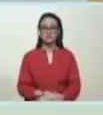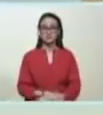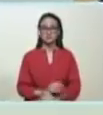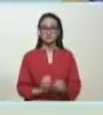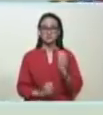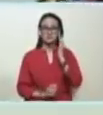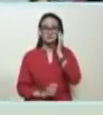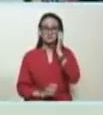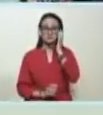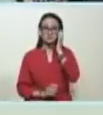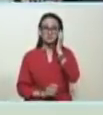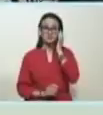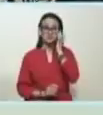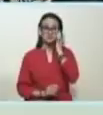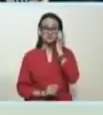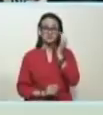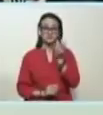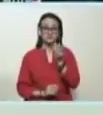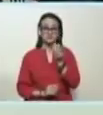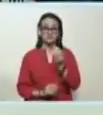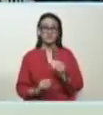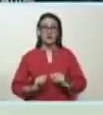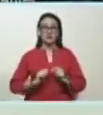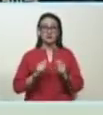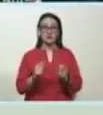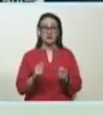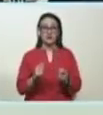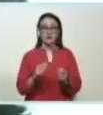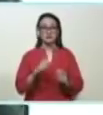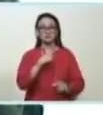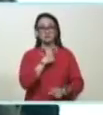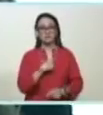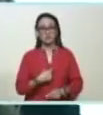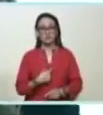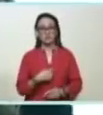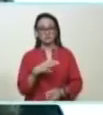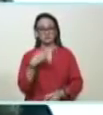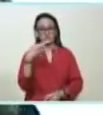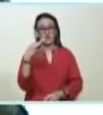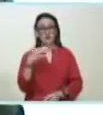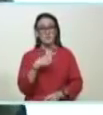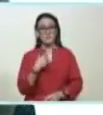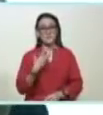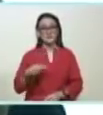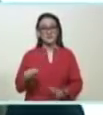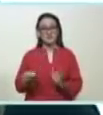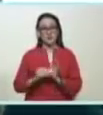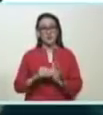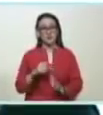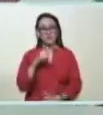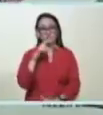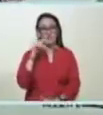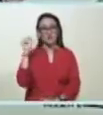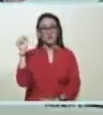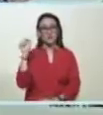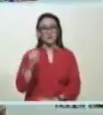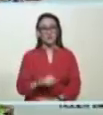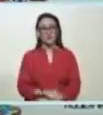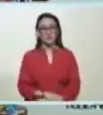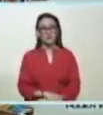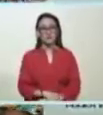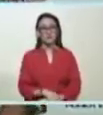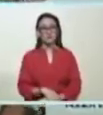Entrega de la credencial que adjudica al ciudadano Nicolás Maduro Moros, electo a la presidencia constitucional de la